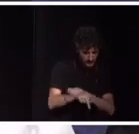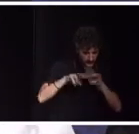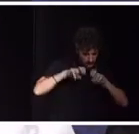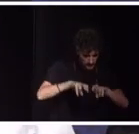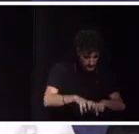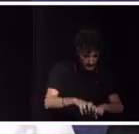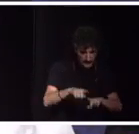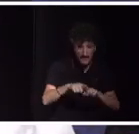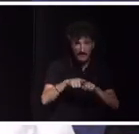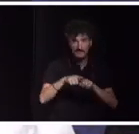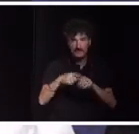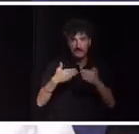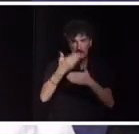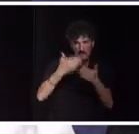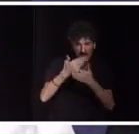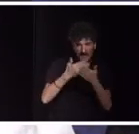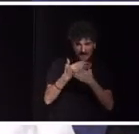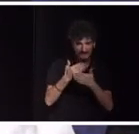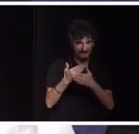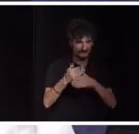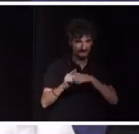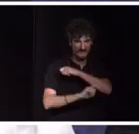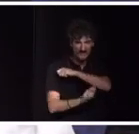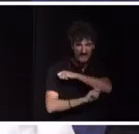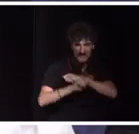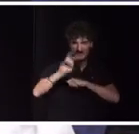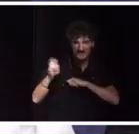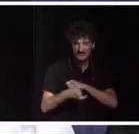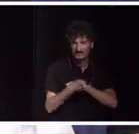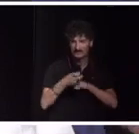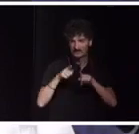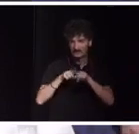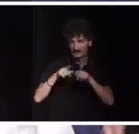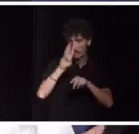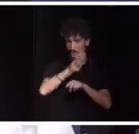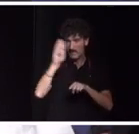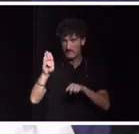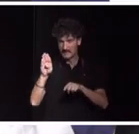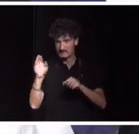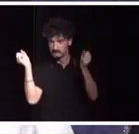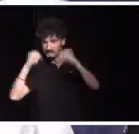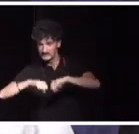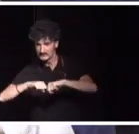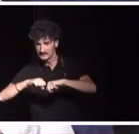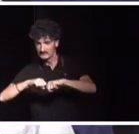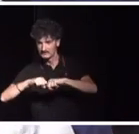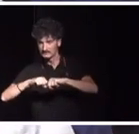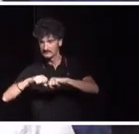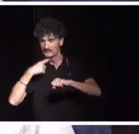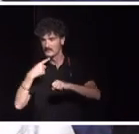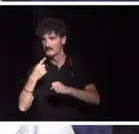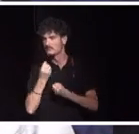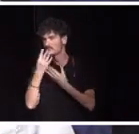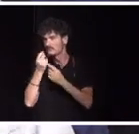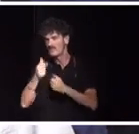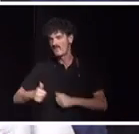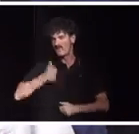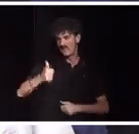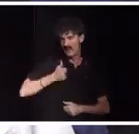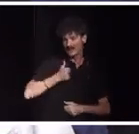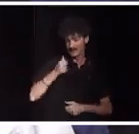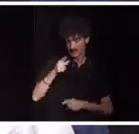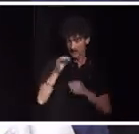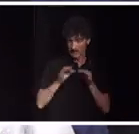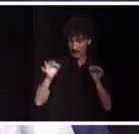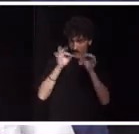Periodistas corruptos que se coordinaban con el Ministerio del Interior del Partido Popular para publicar periódicamente informaciones falsas sobre Podemos